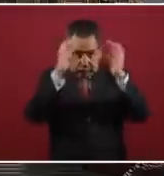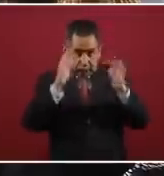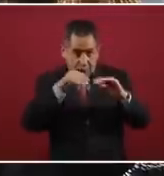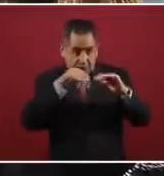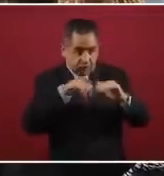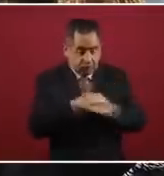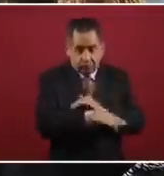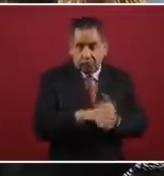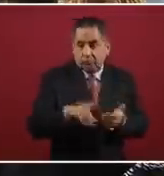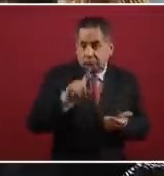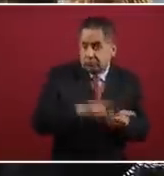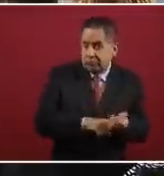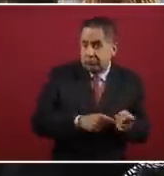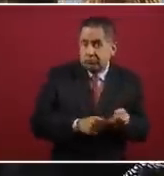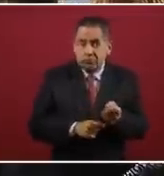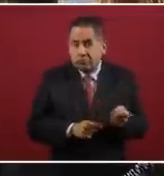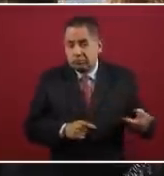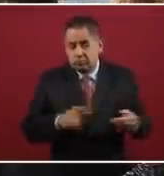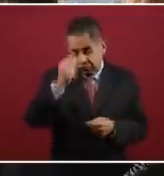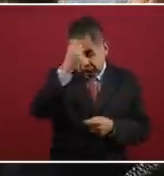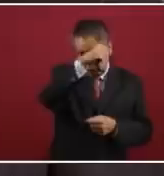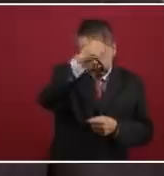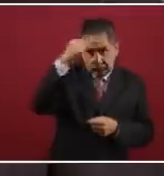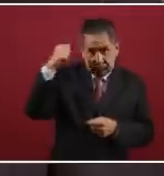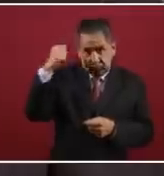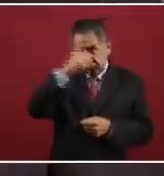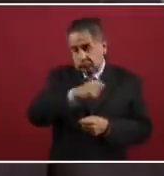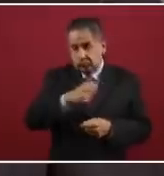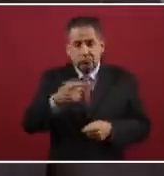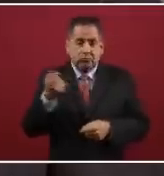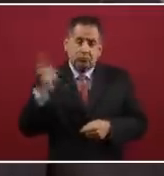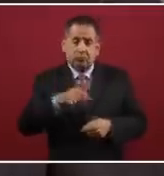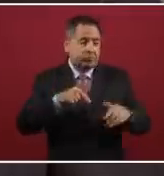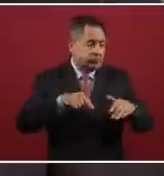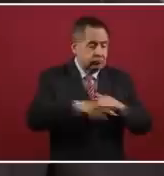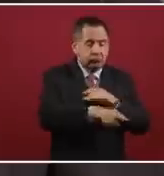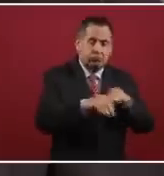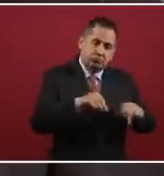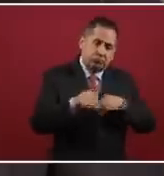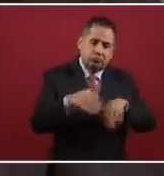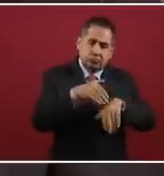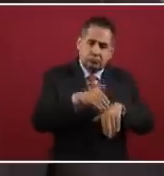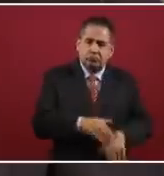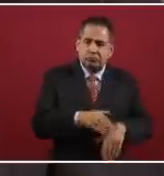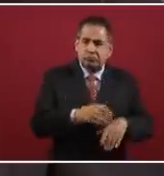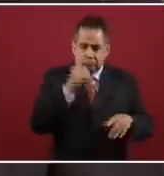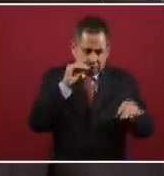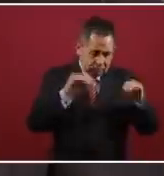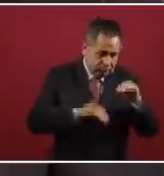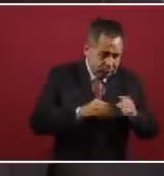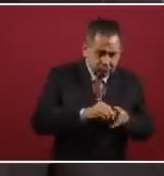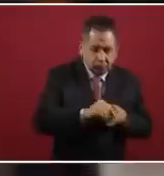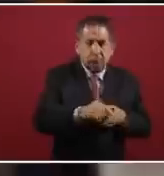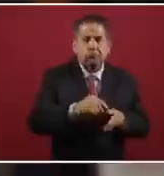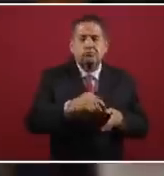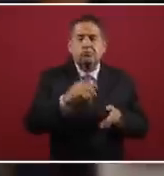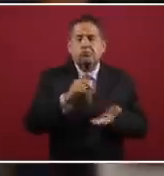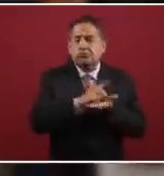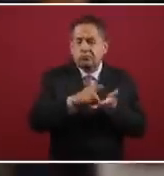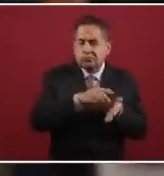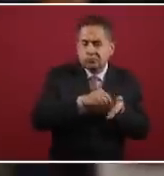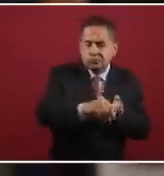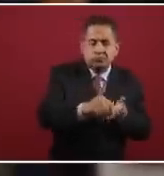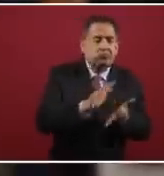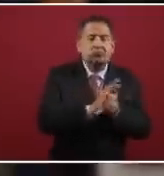donde tenían a algunos tarahumaras porque los obligan a trabajar en sembrar droga y caen en manos de